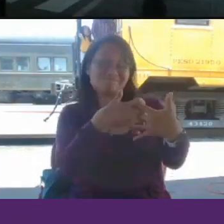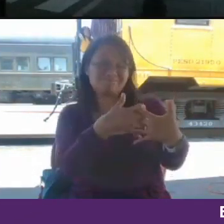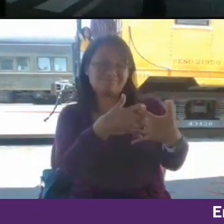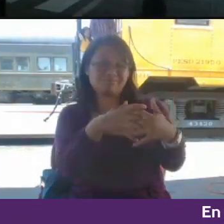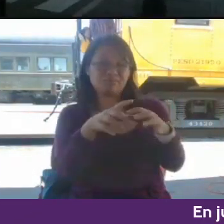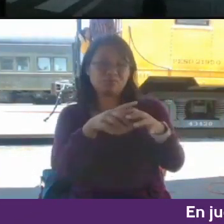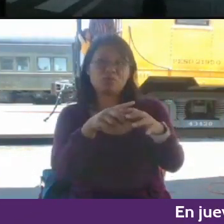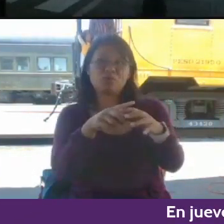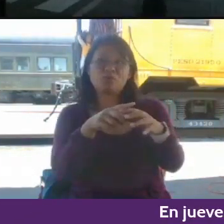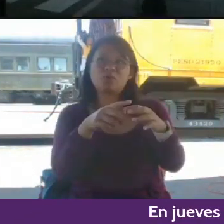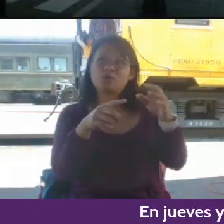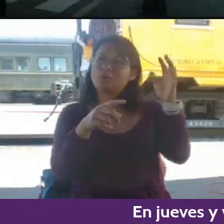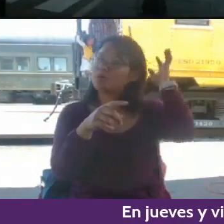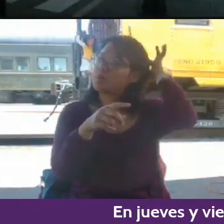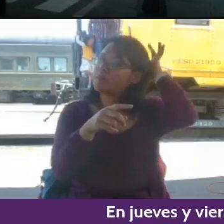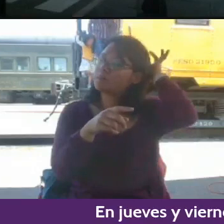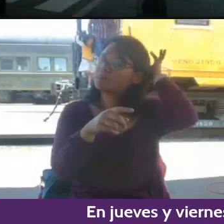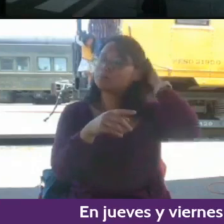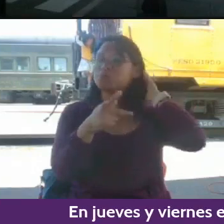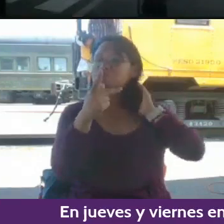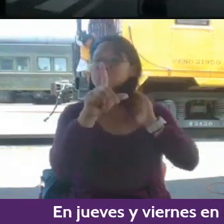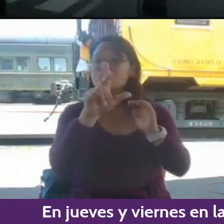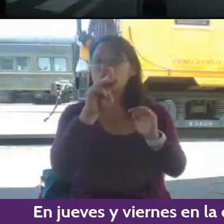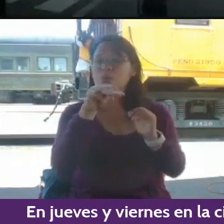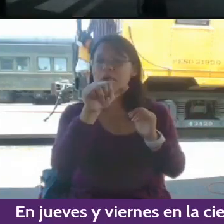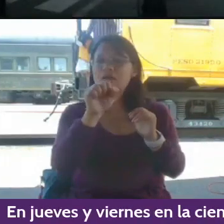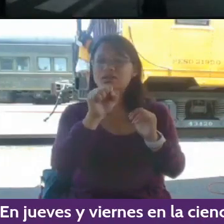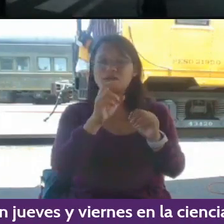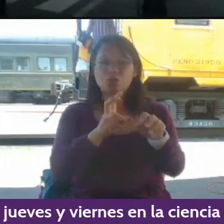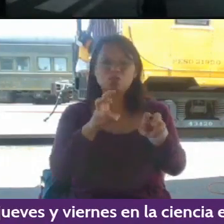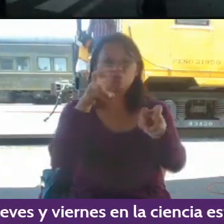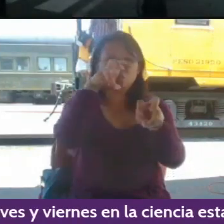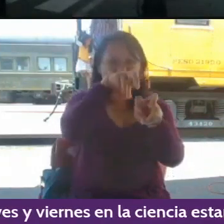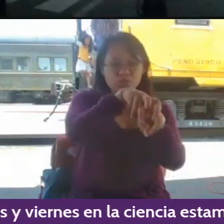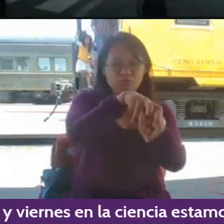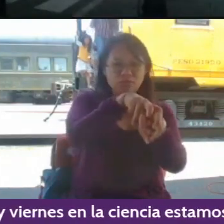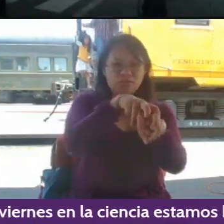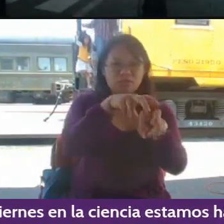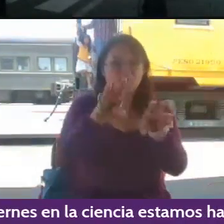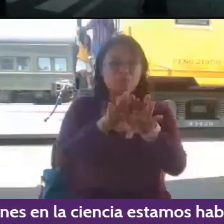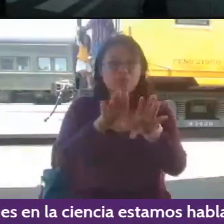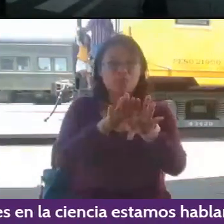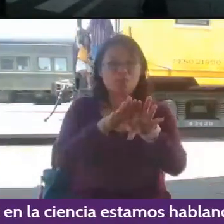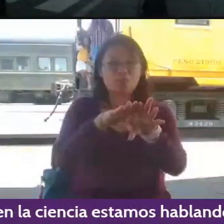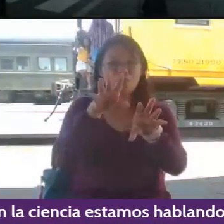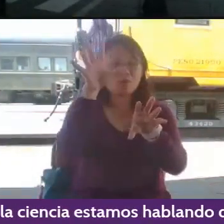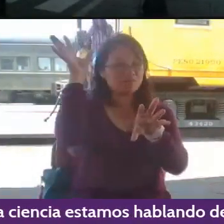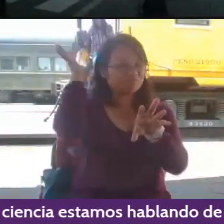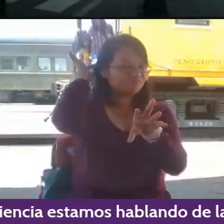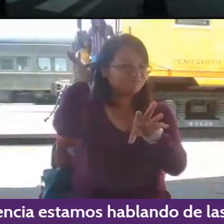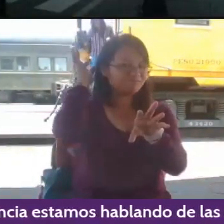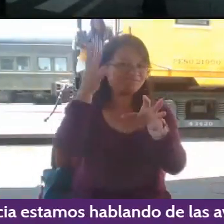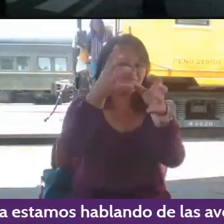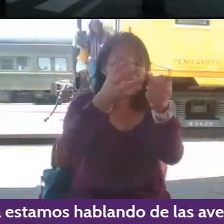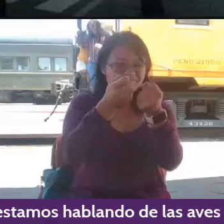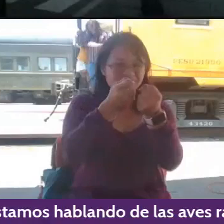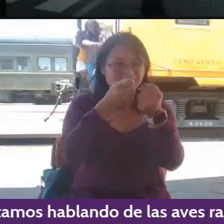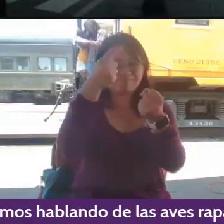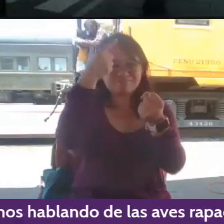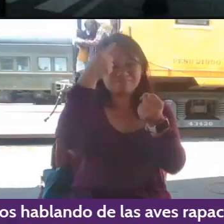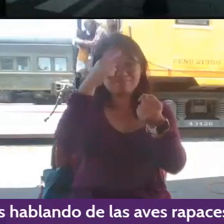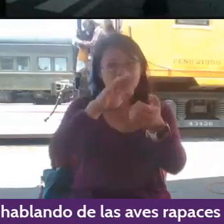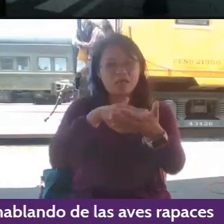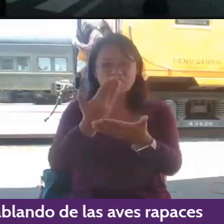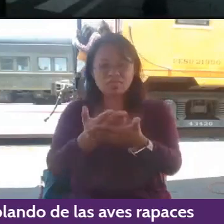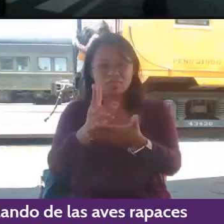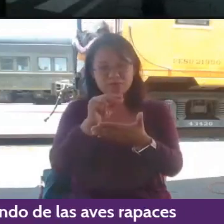las plumas de aquí de la hembra. Entonces, mientras sube a pisar a la hembra, se agarra de acá para que no se vaya a caer. Y en muchas ocasiones las